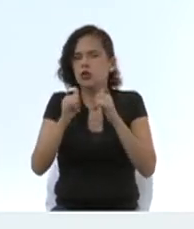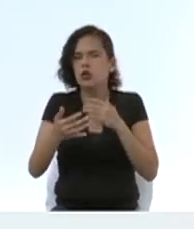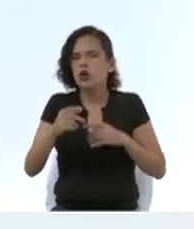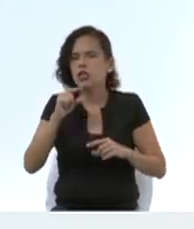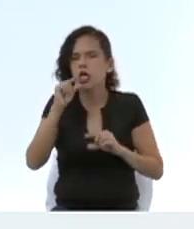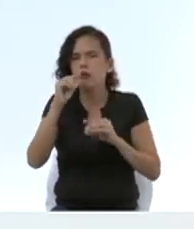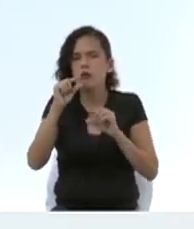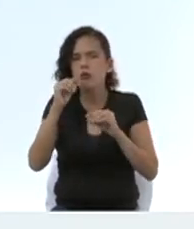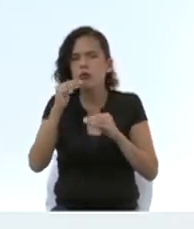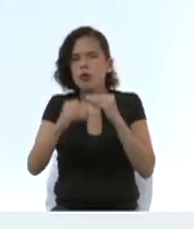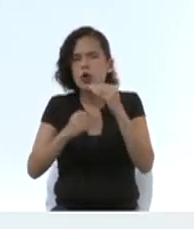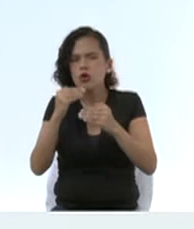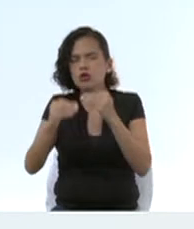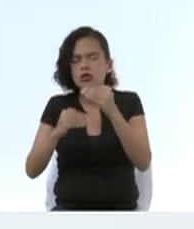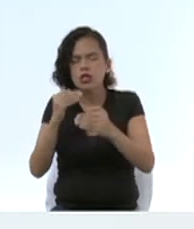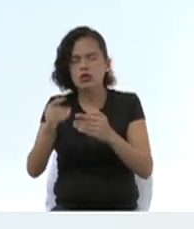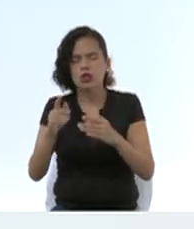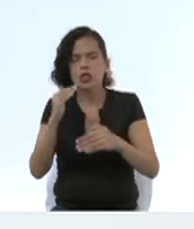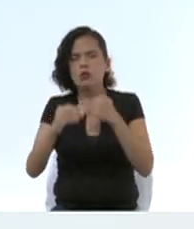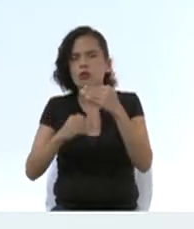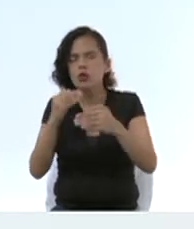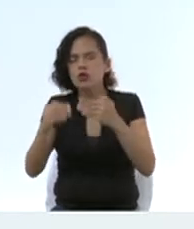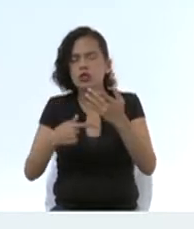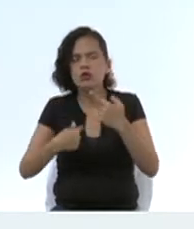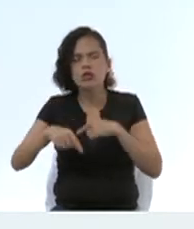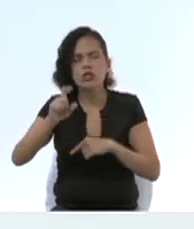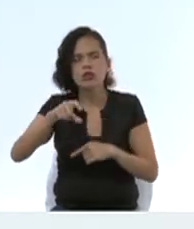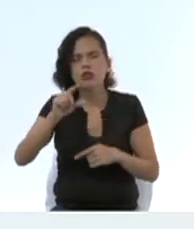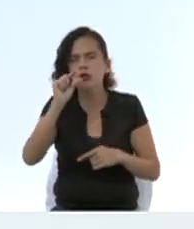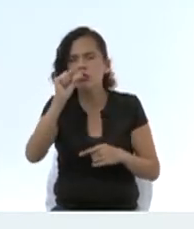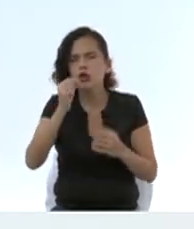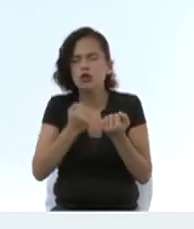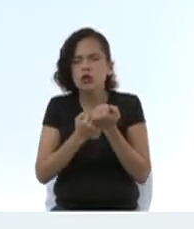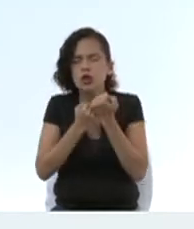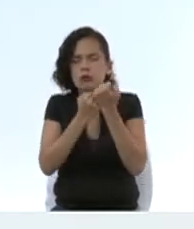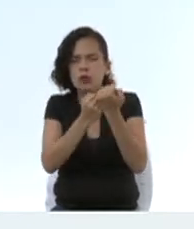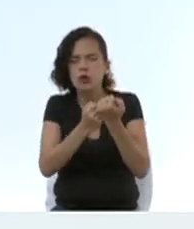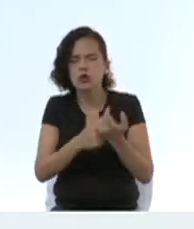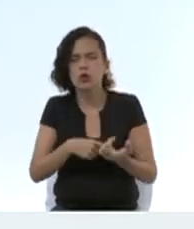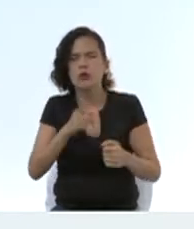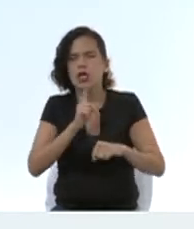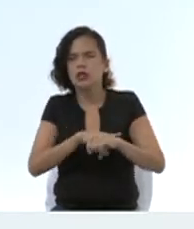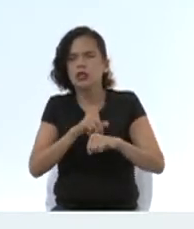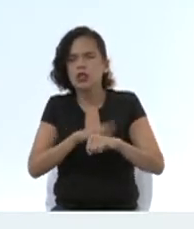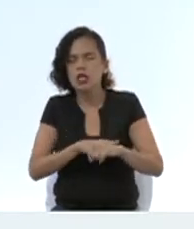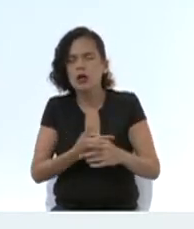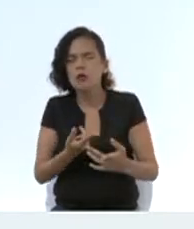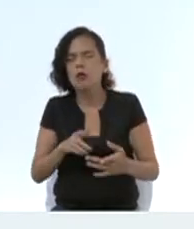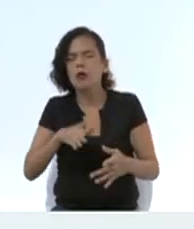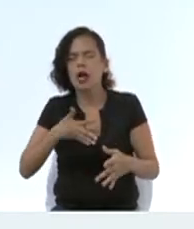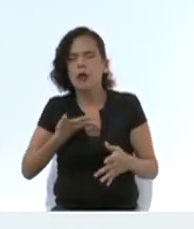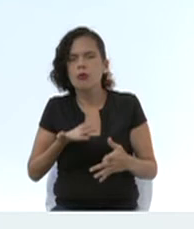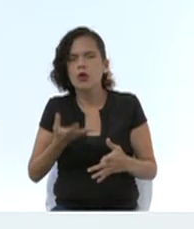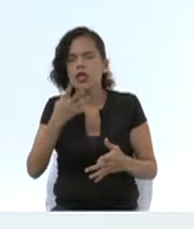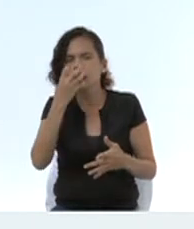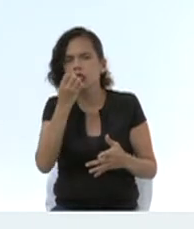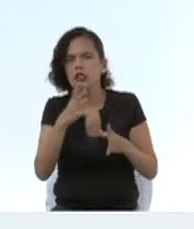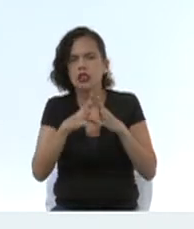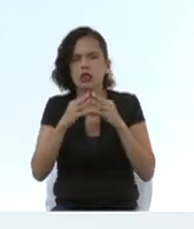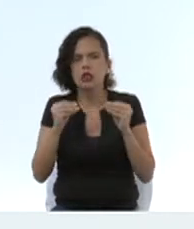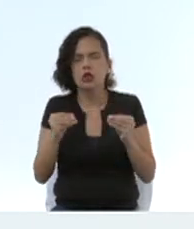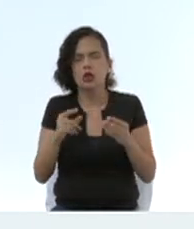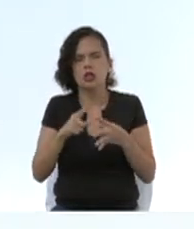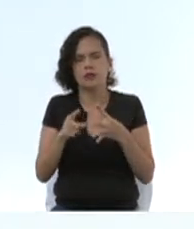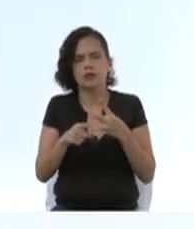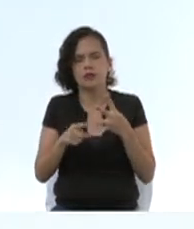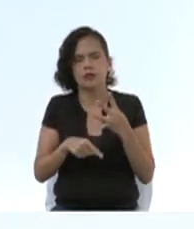proceso, porque no vamos a decir que no lo ha logrado, está en proceso y necesita un poquito de apoyo, más tiempo para superar esas posibles dificultades que se